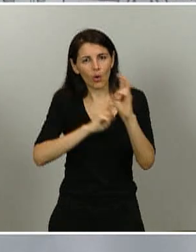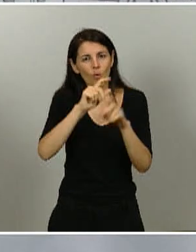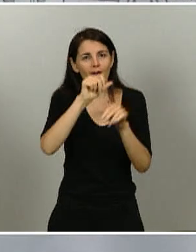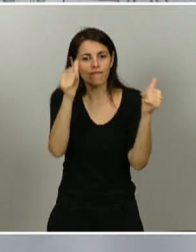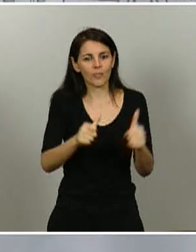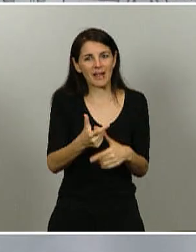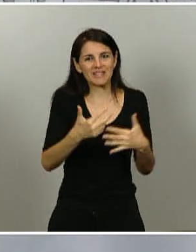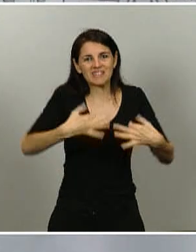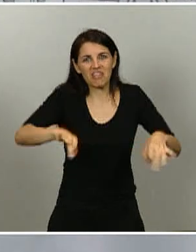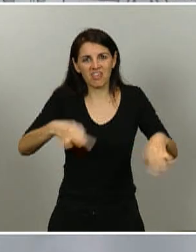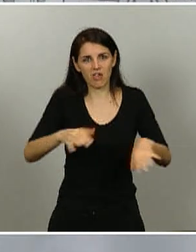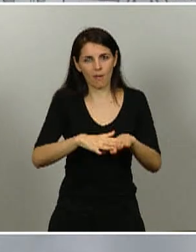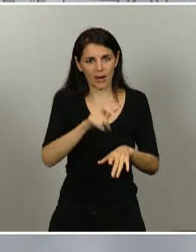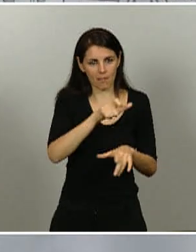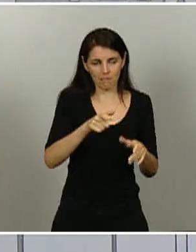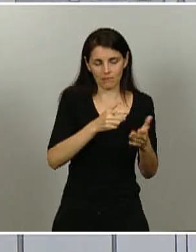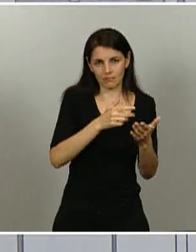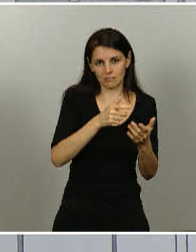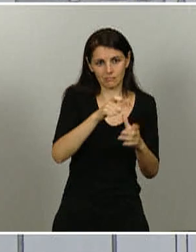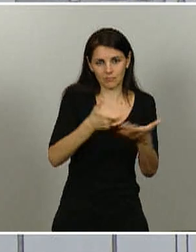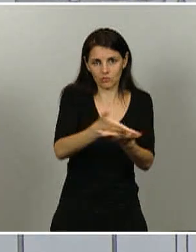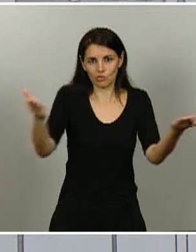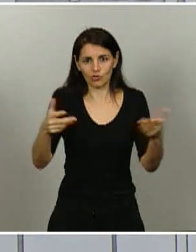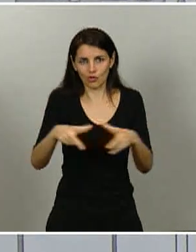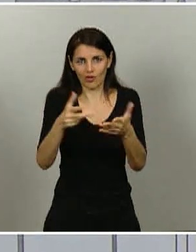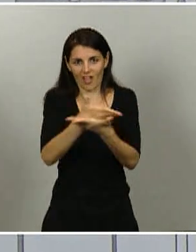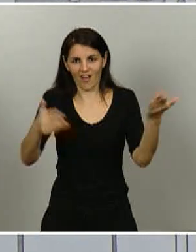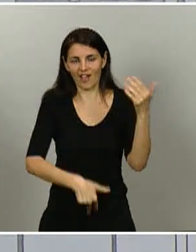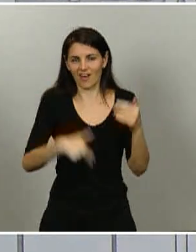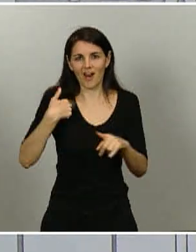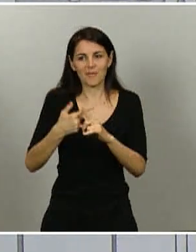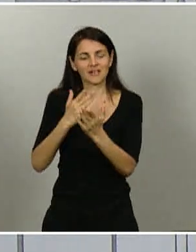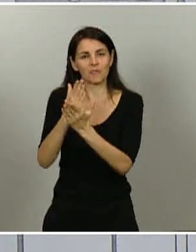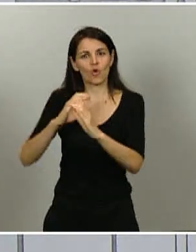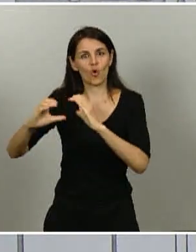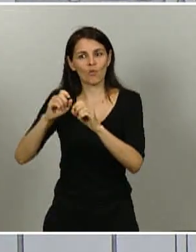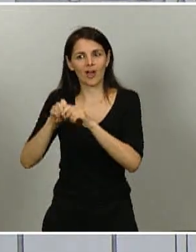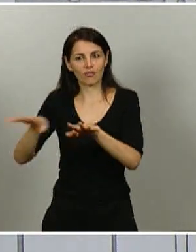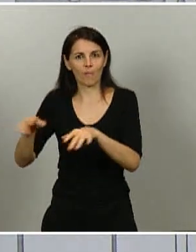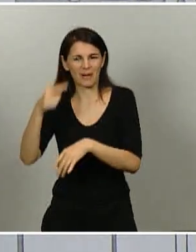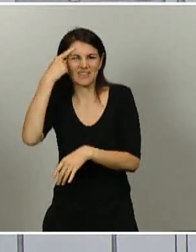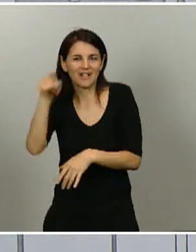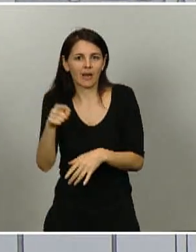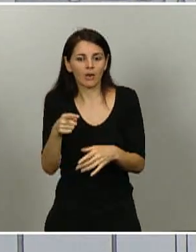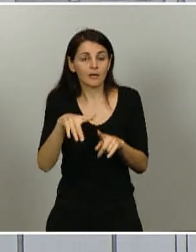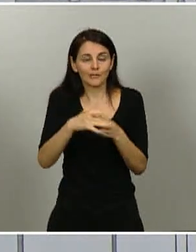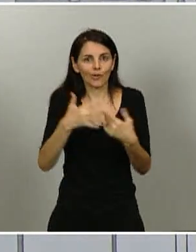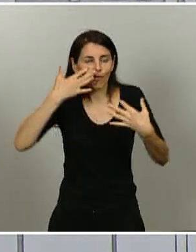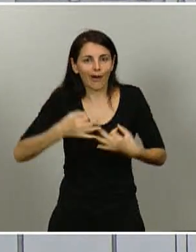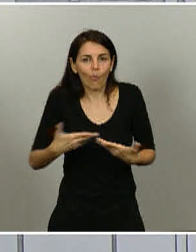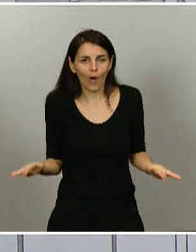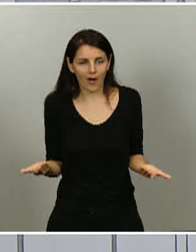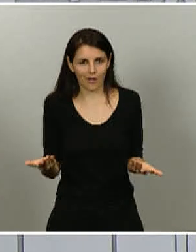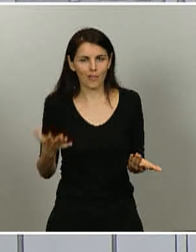está pasando en el propio documento. Vamos a ver, son datos que no son fáciles de